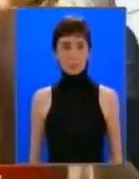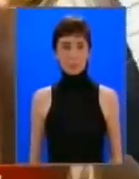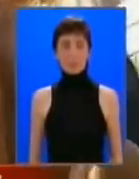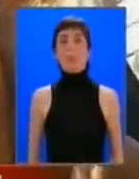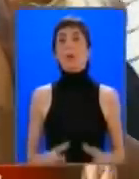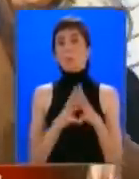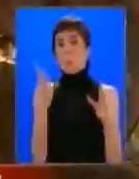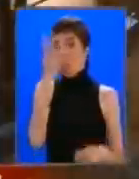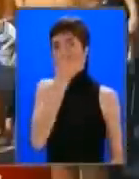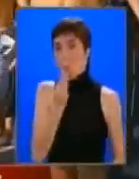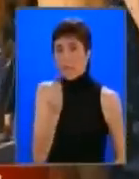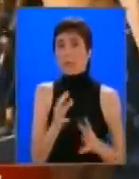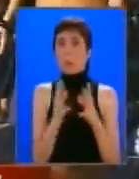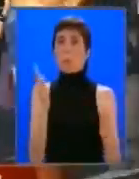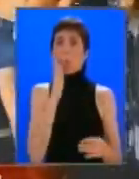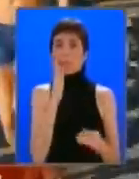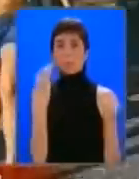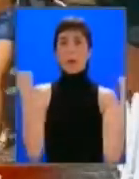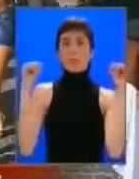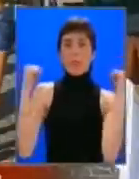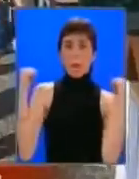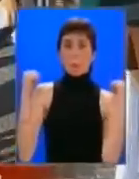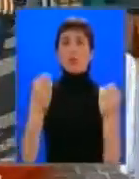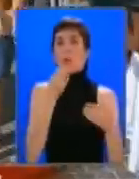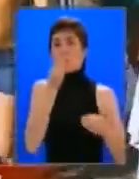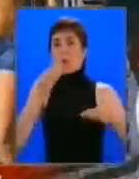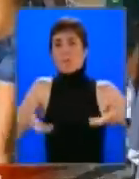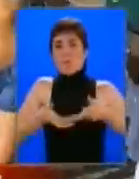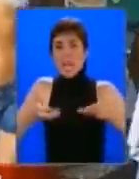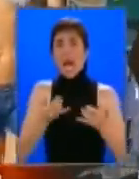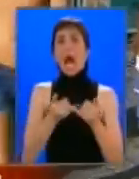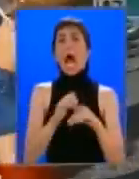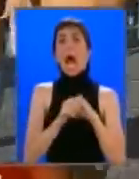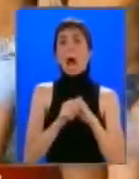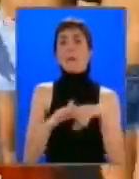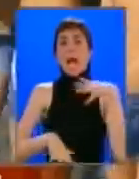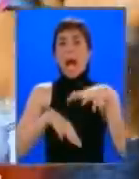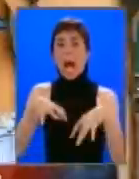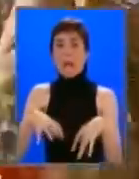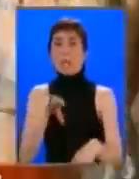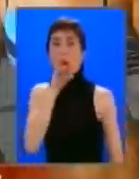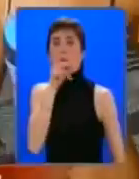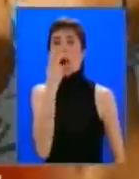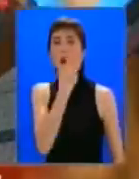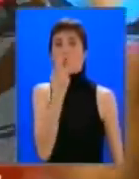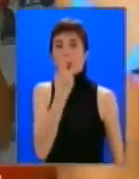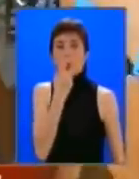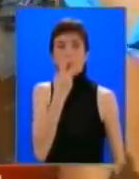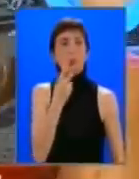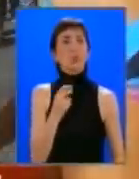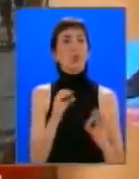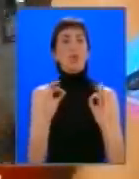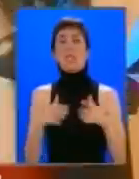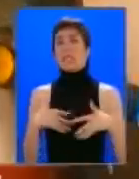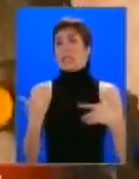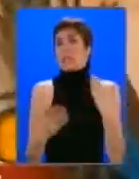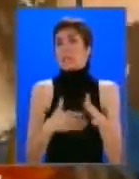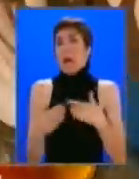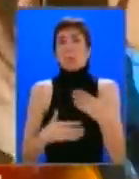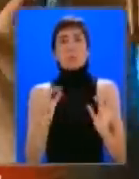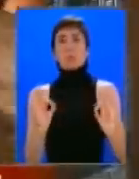Muy linda será, muy simpática, deportista, vegetariana, amiga de los animales, habla ruso, inglés y súper